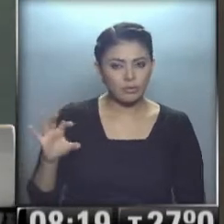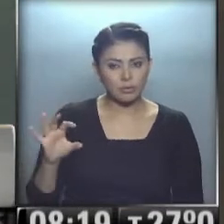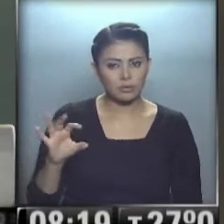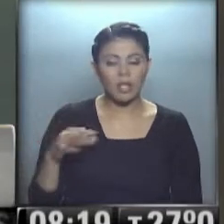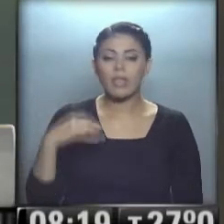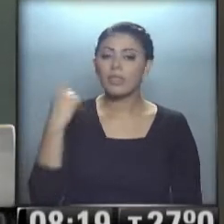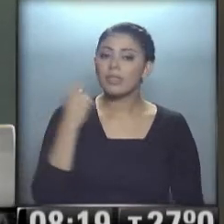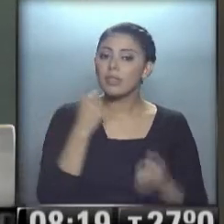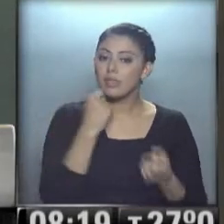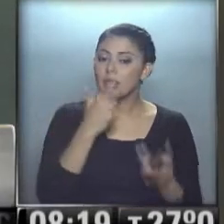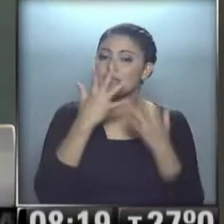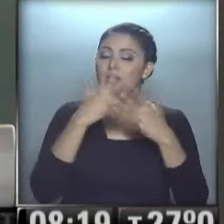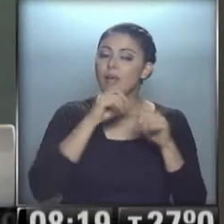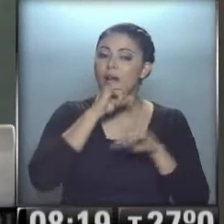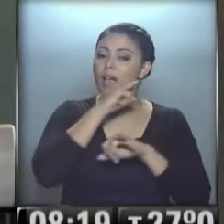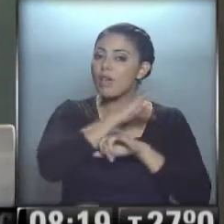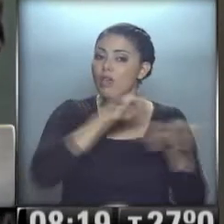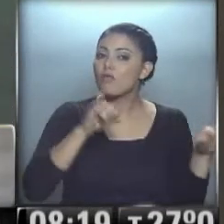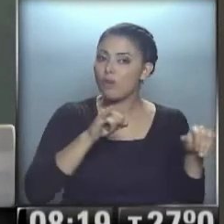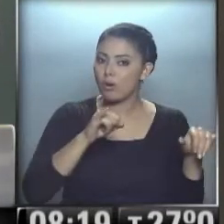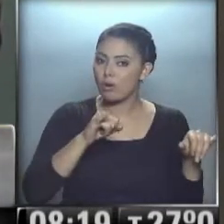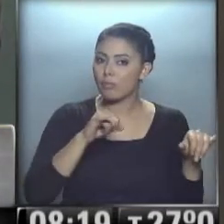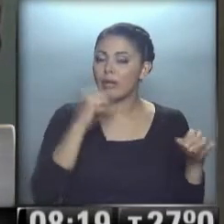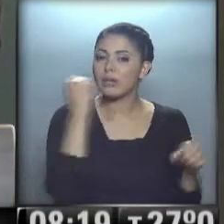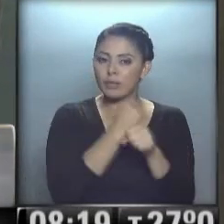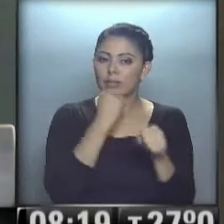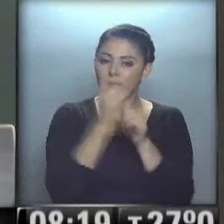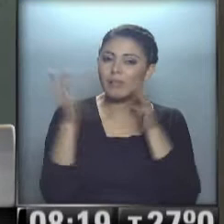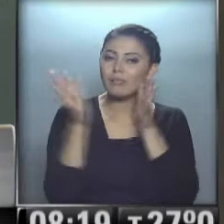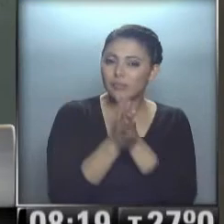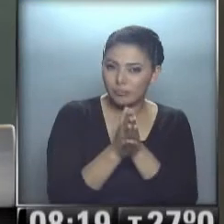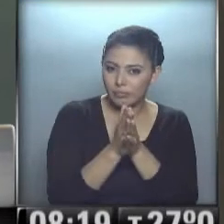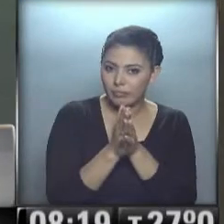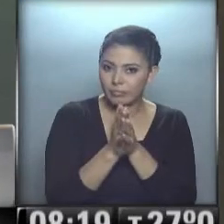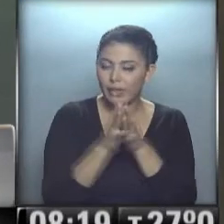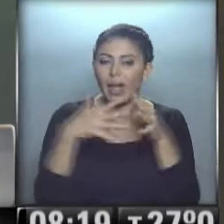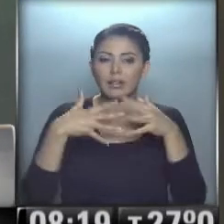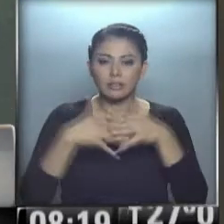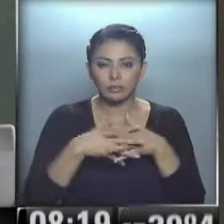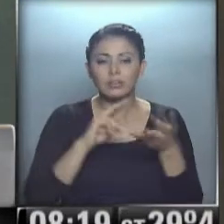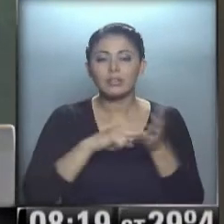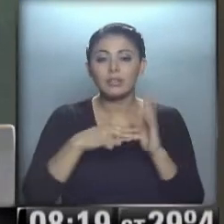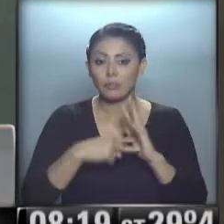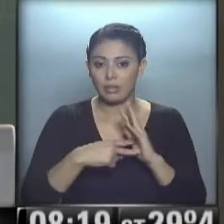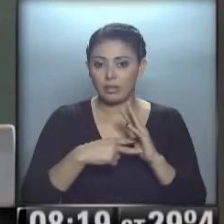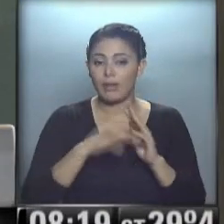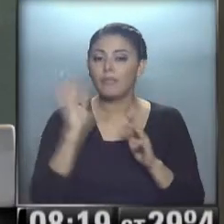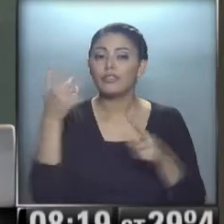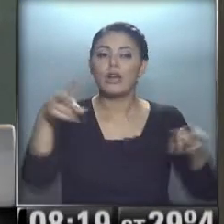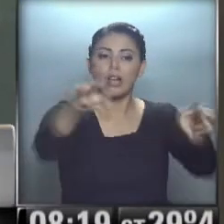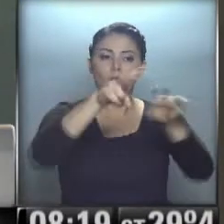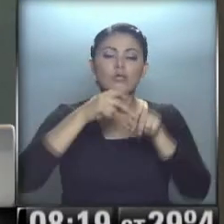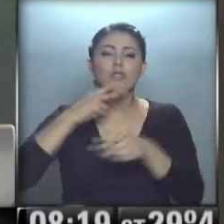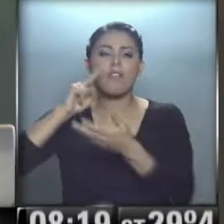suministrar un sistema de información para la articulación de la gestión financiera. Esto es la evolución de la recaudación